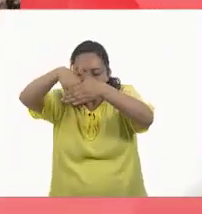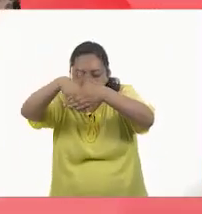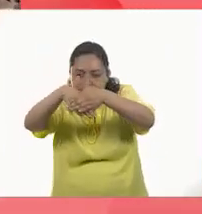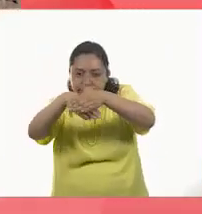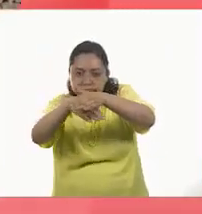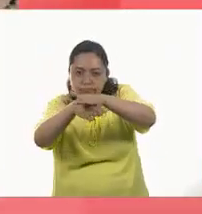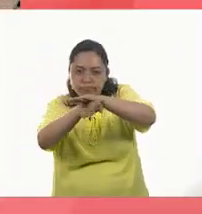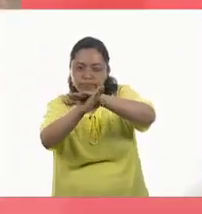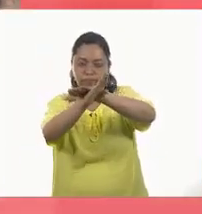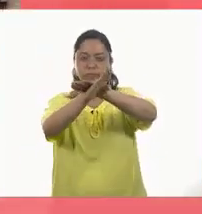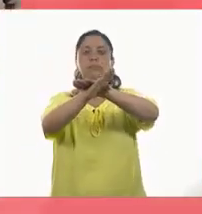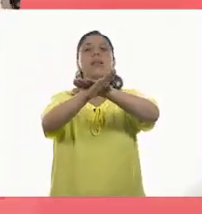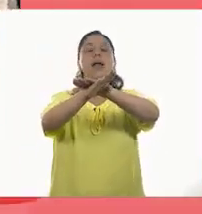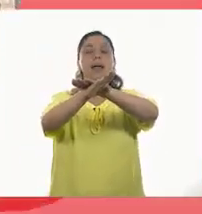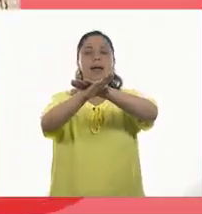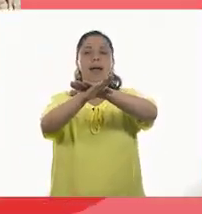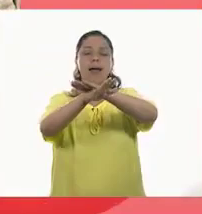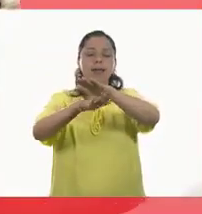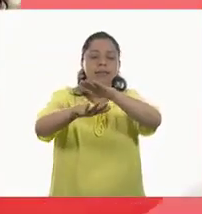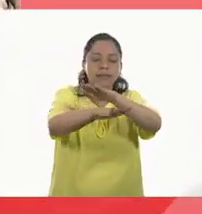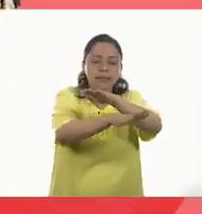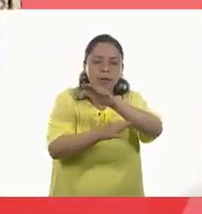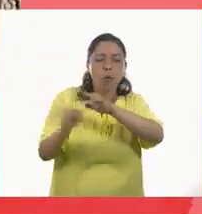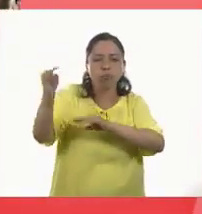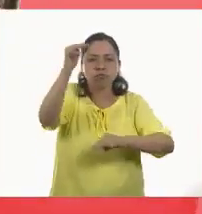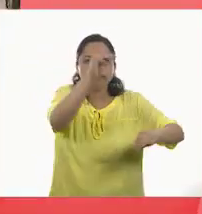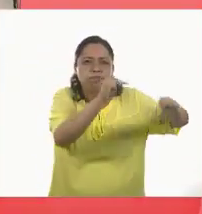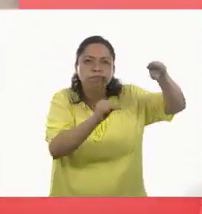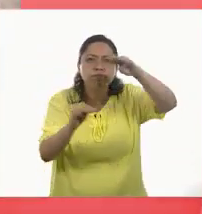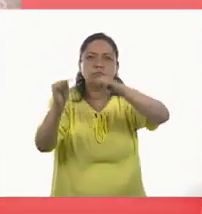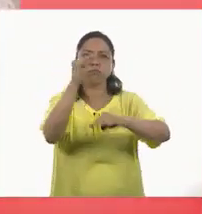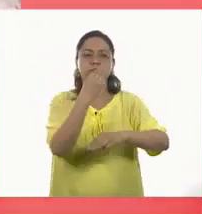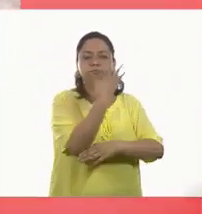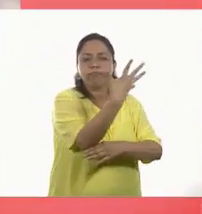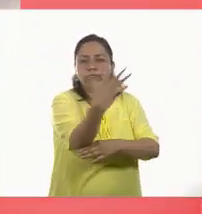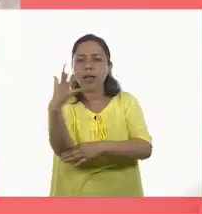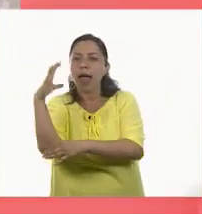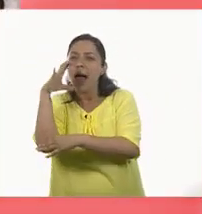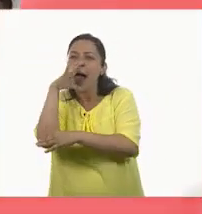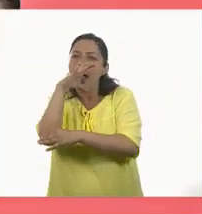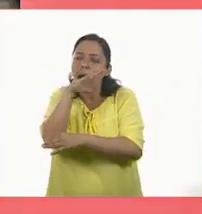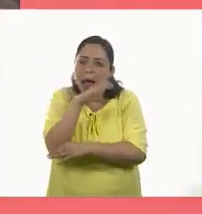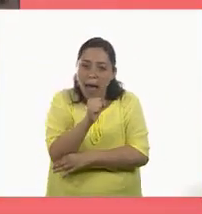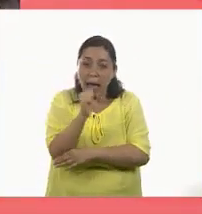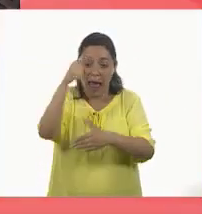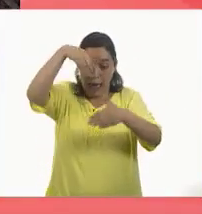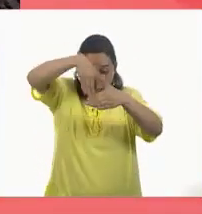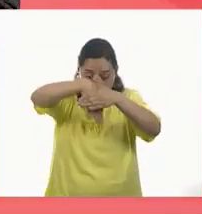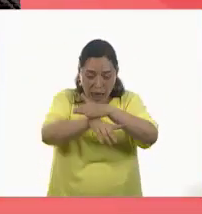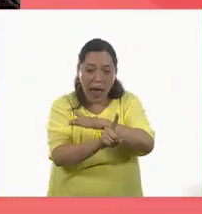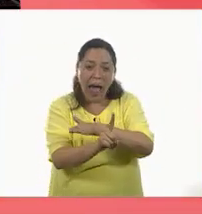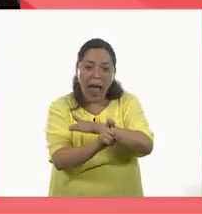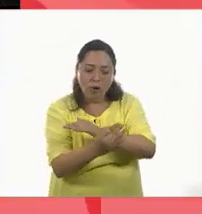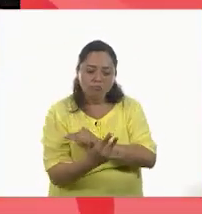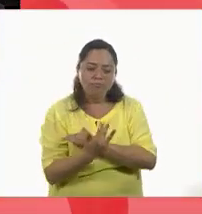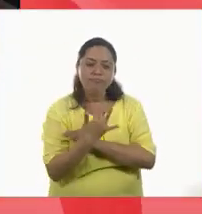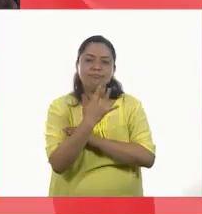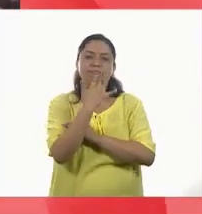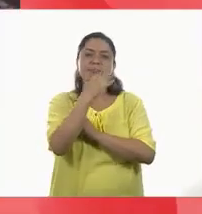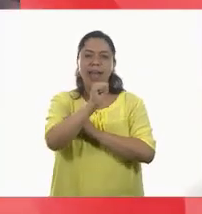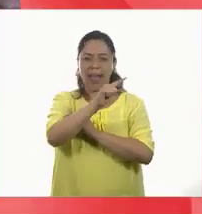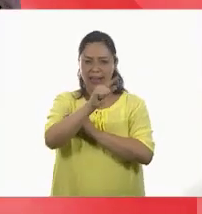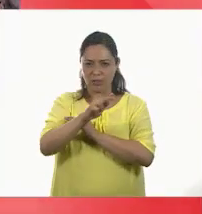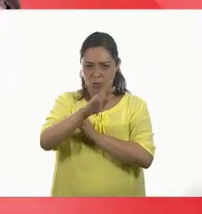subterráneo enmarcada en un entorno de cerros, selvas tropicales y aguas sulfurosas. El poeta Carlos